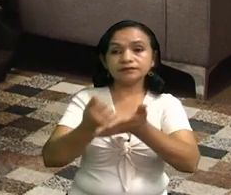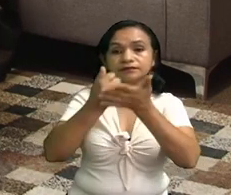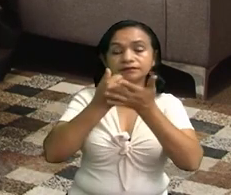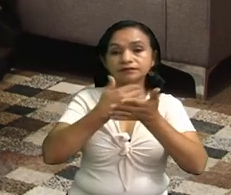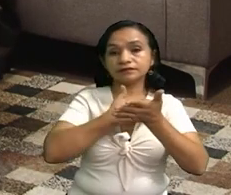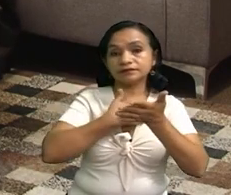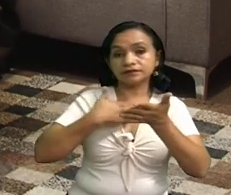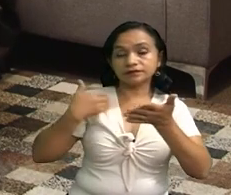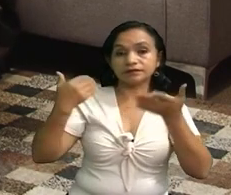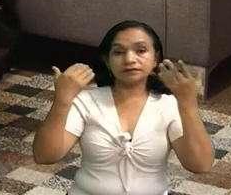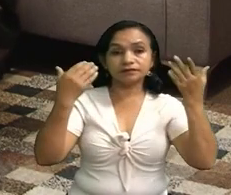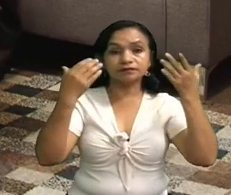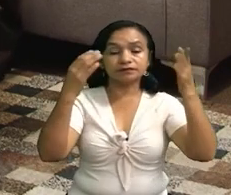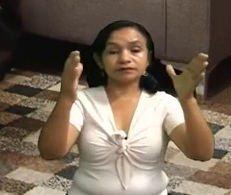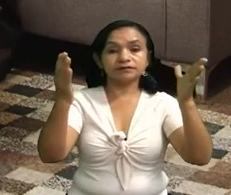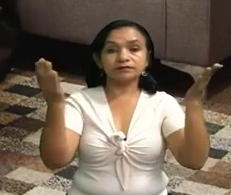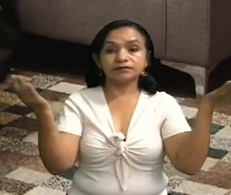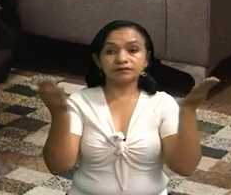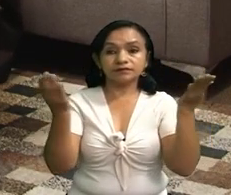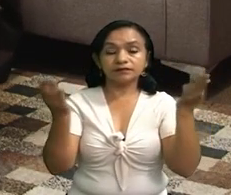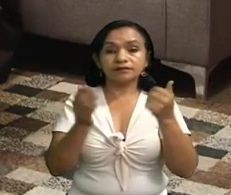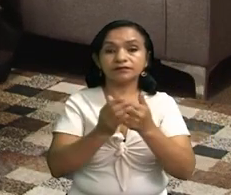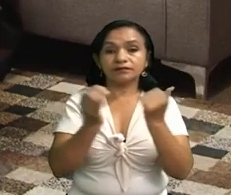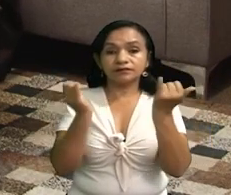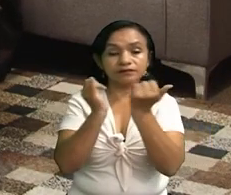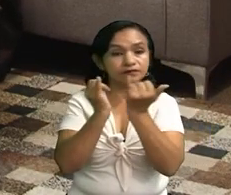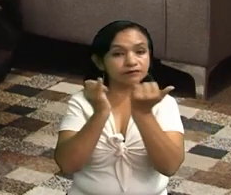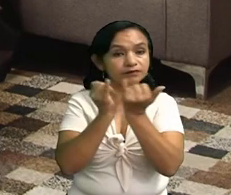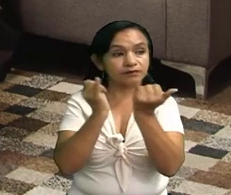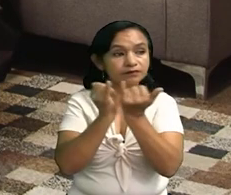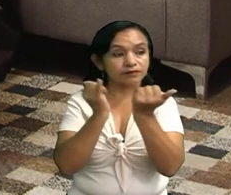mayores oportunidades y también